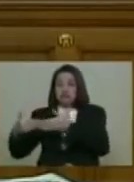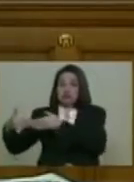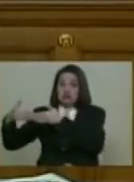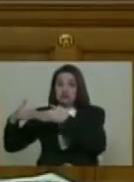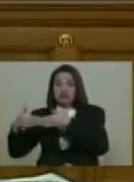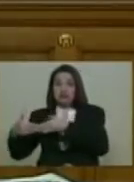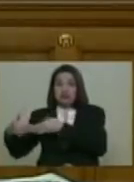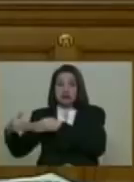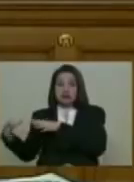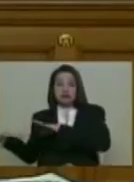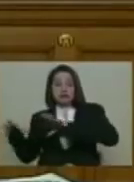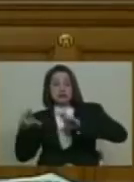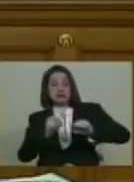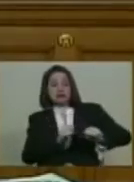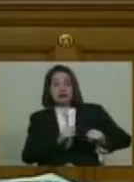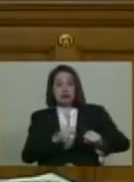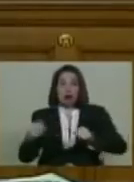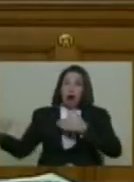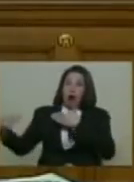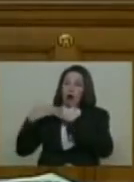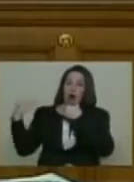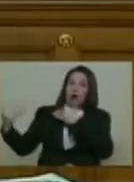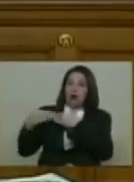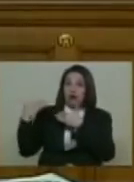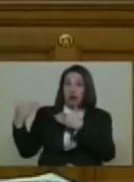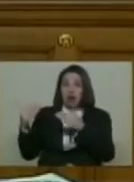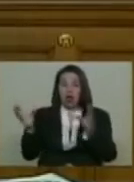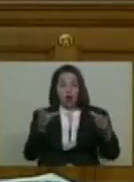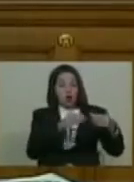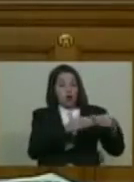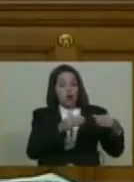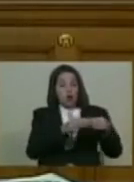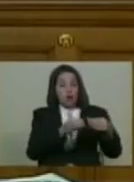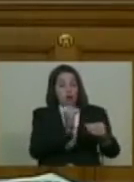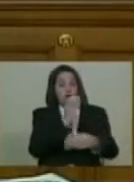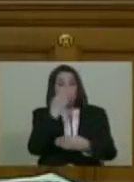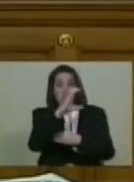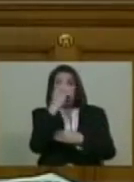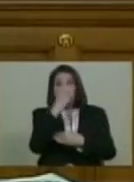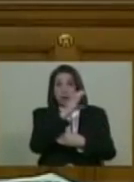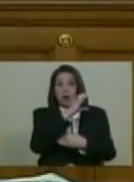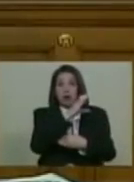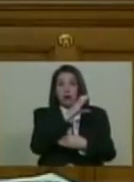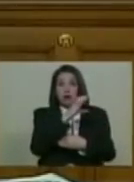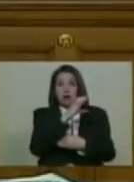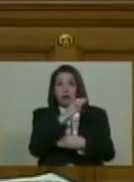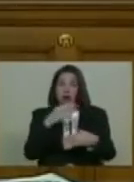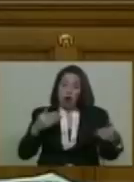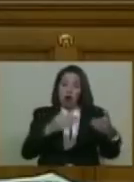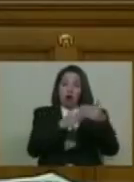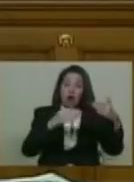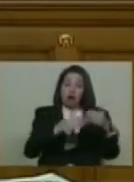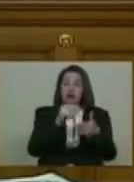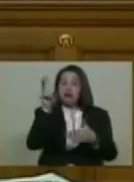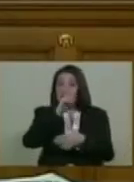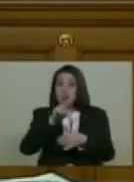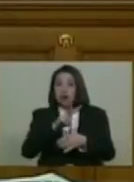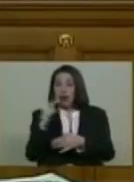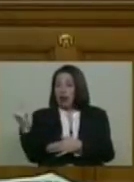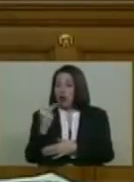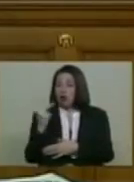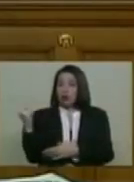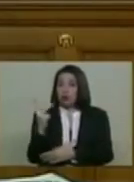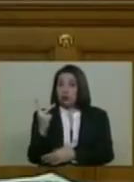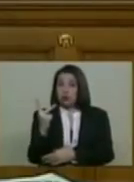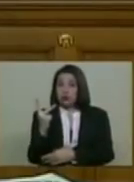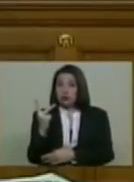hay un imperio hay una oligarquía colombiana que quiere destruir este país como sea